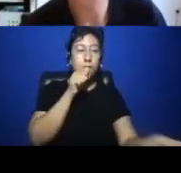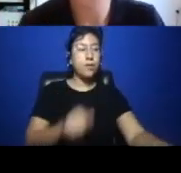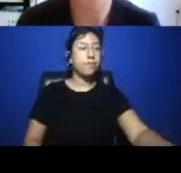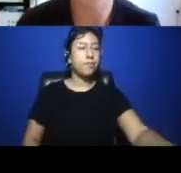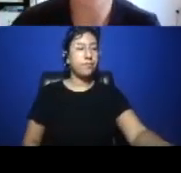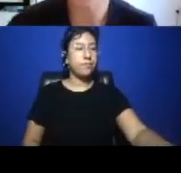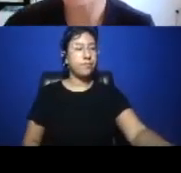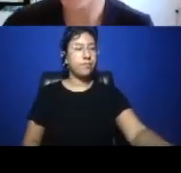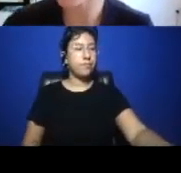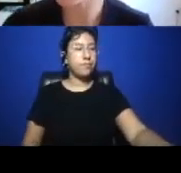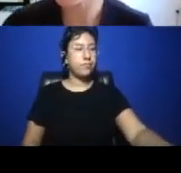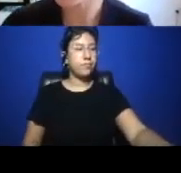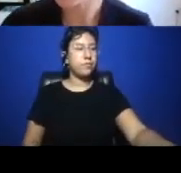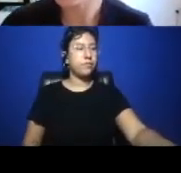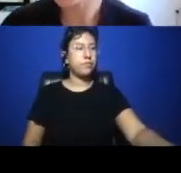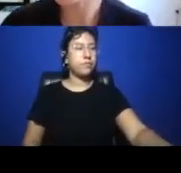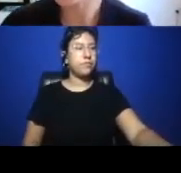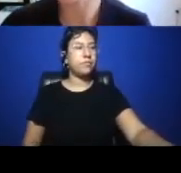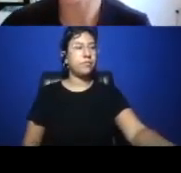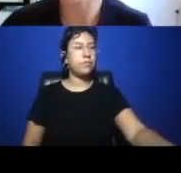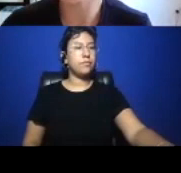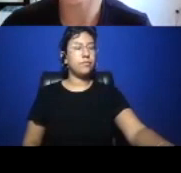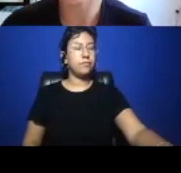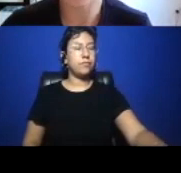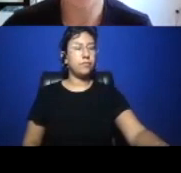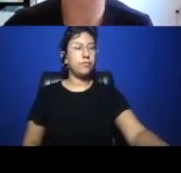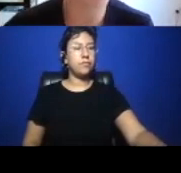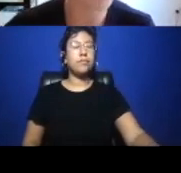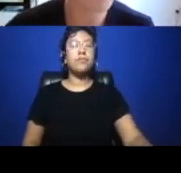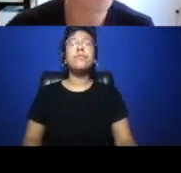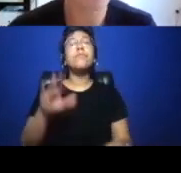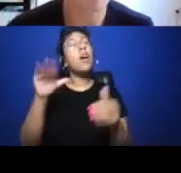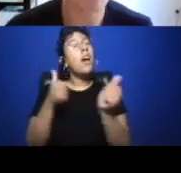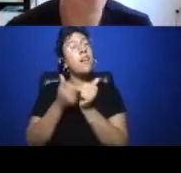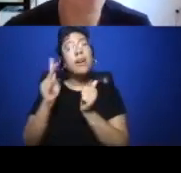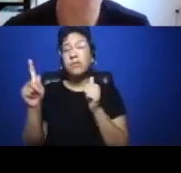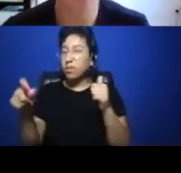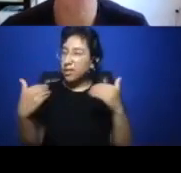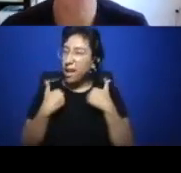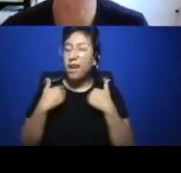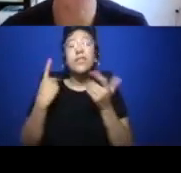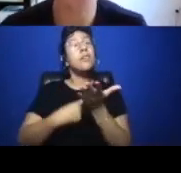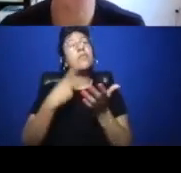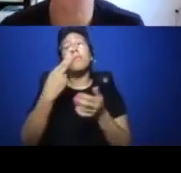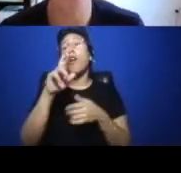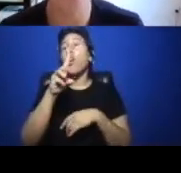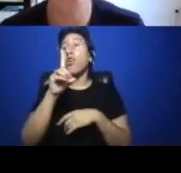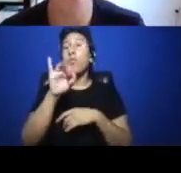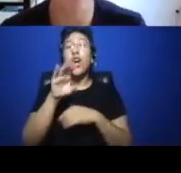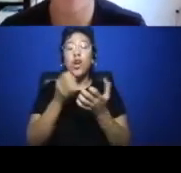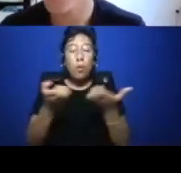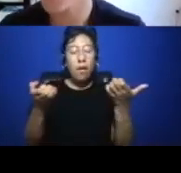ejemplos. Y algo para también recordar es tener algo como de apoyo. A veces